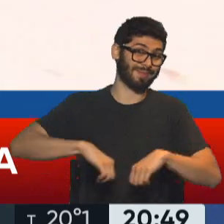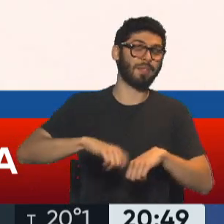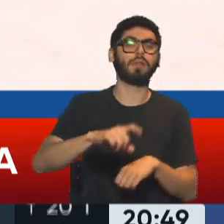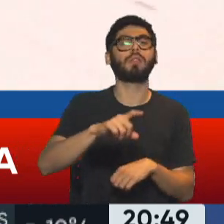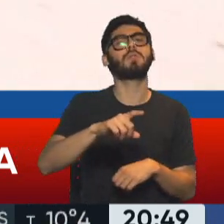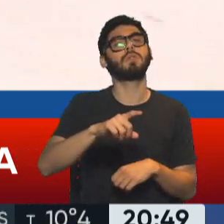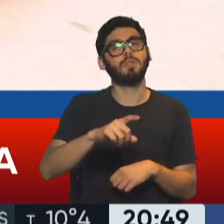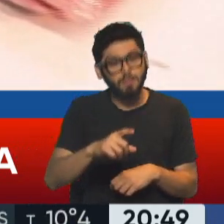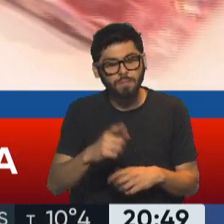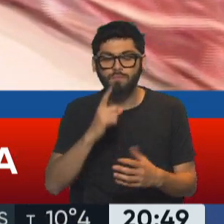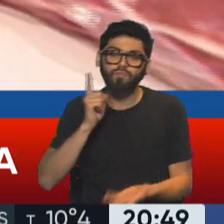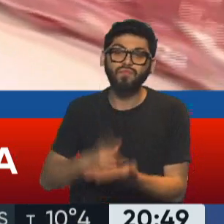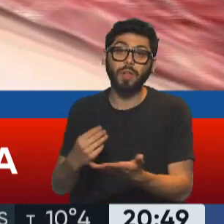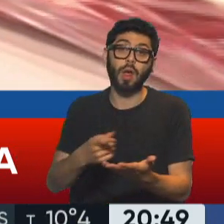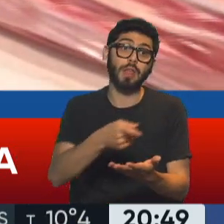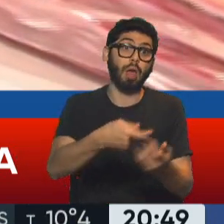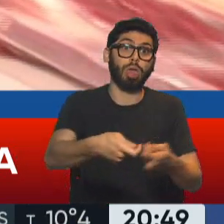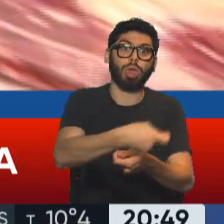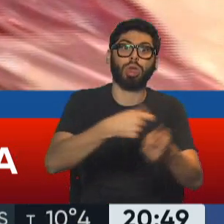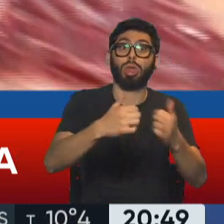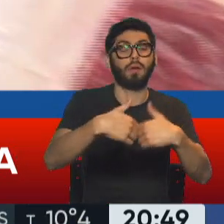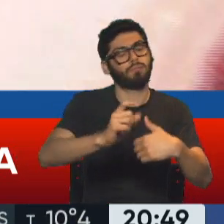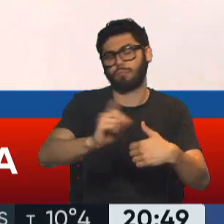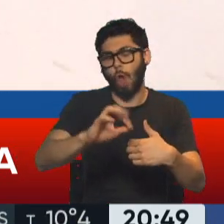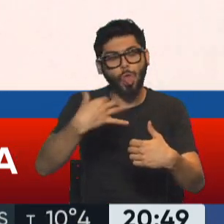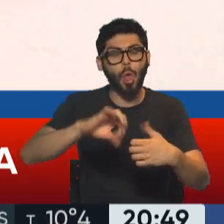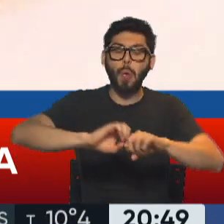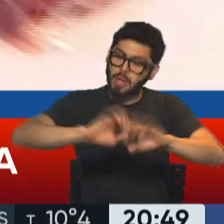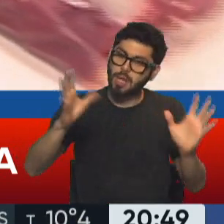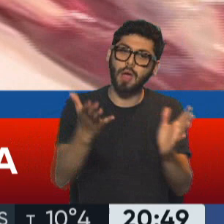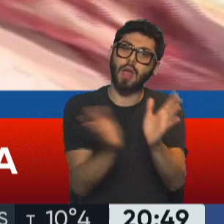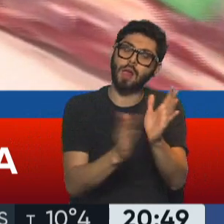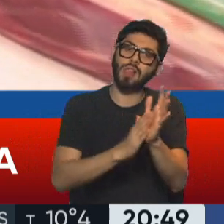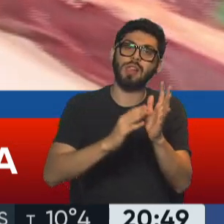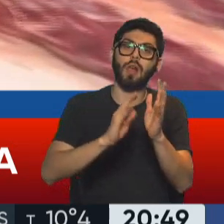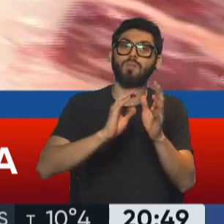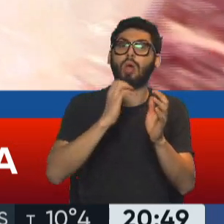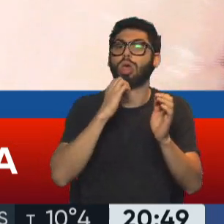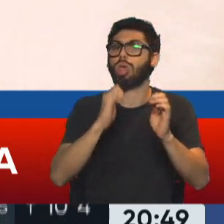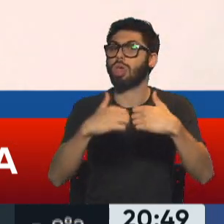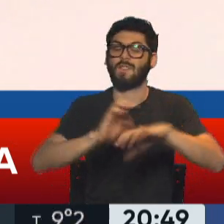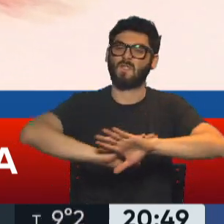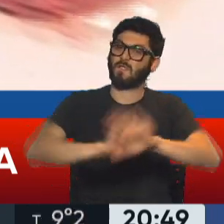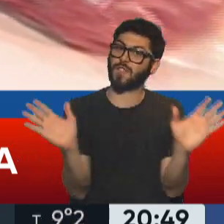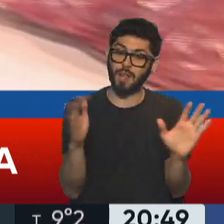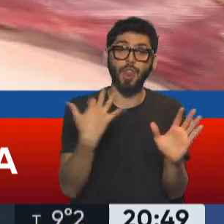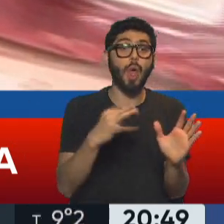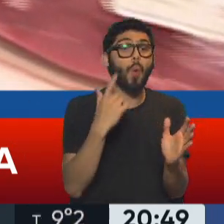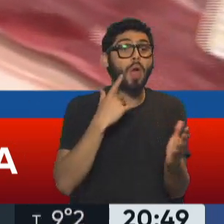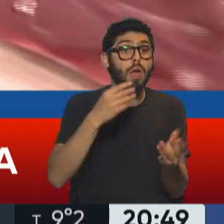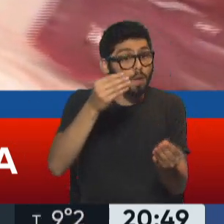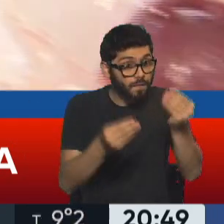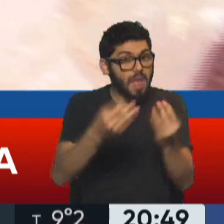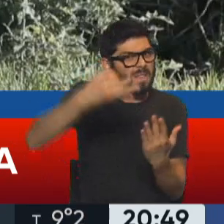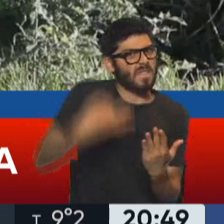que blanquear ese negocio, legalizarlo, normalizarlo, sacarlo de la clandestinidad y ponerlo las cuentas fiscales